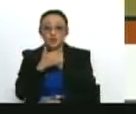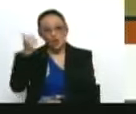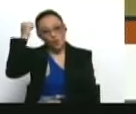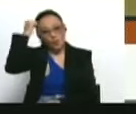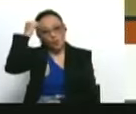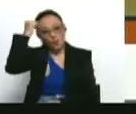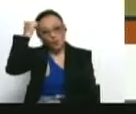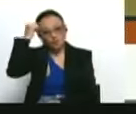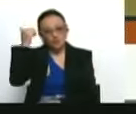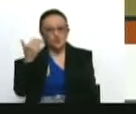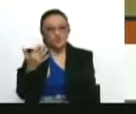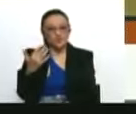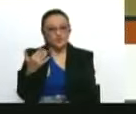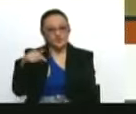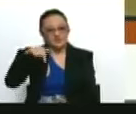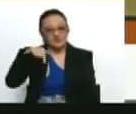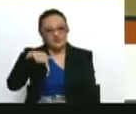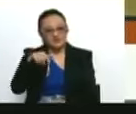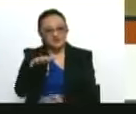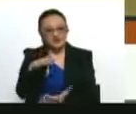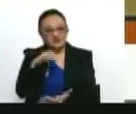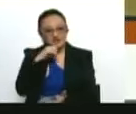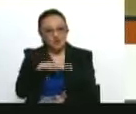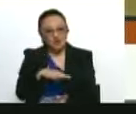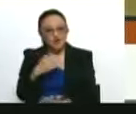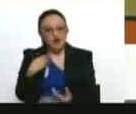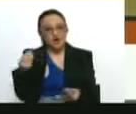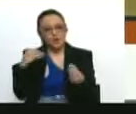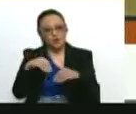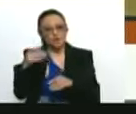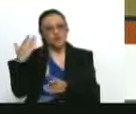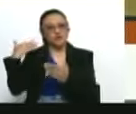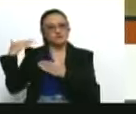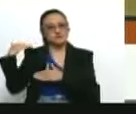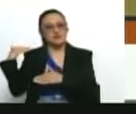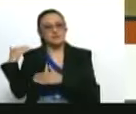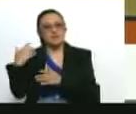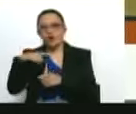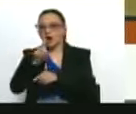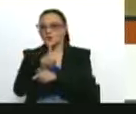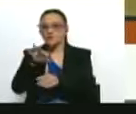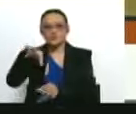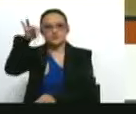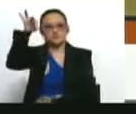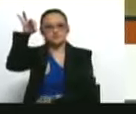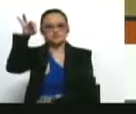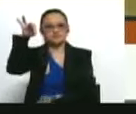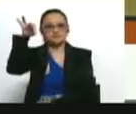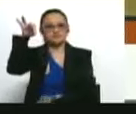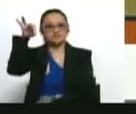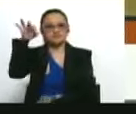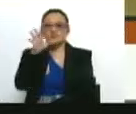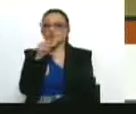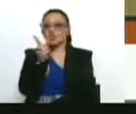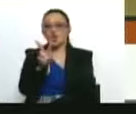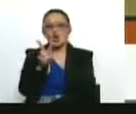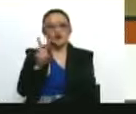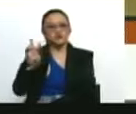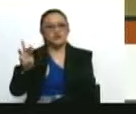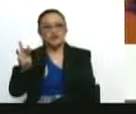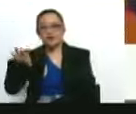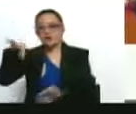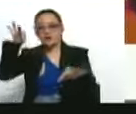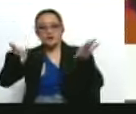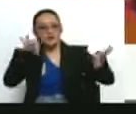de esta película, estamos de acuerdo desde hace tiempo. Tenemos un solo candidato. No tenemos dos, ni tenemos